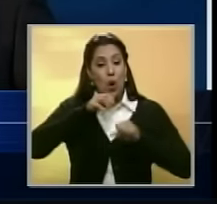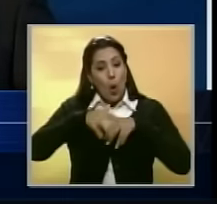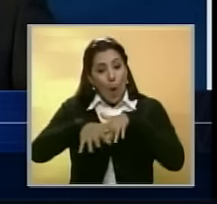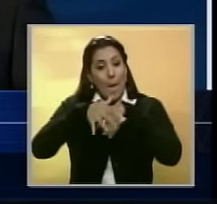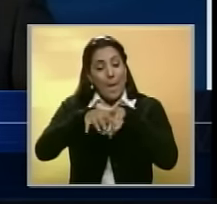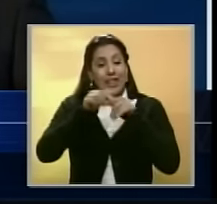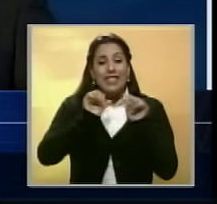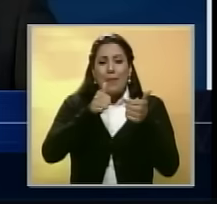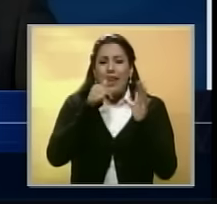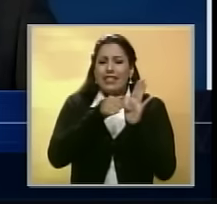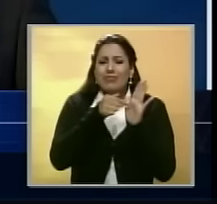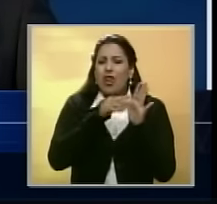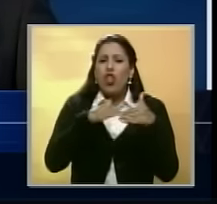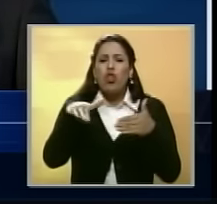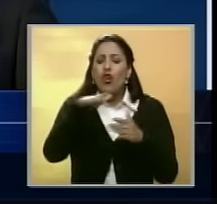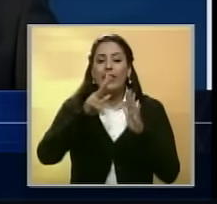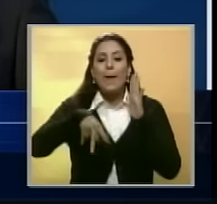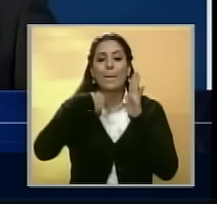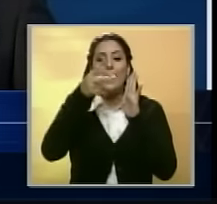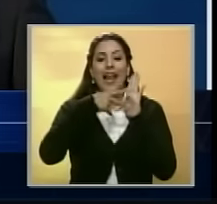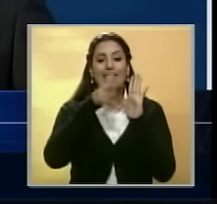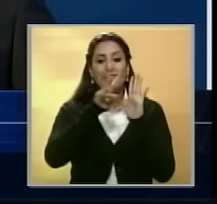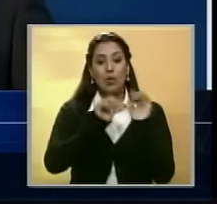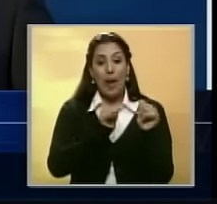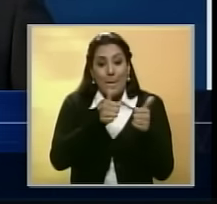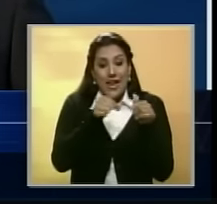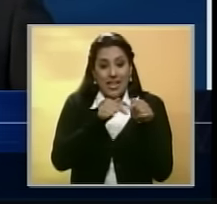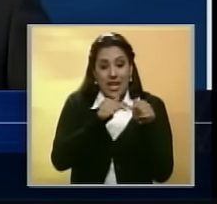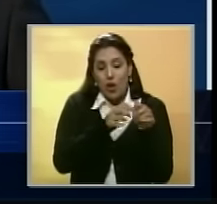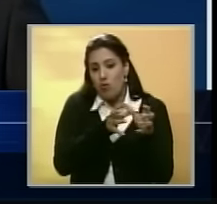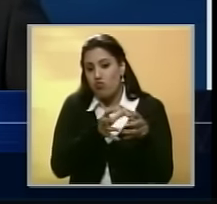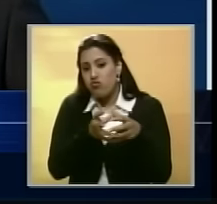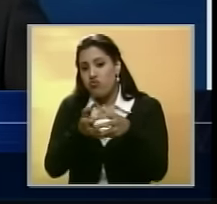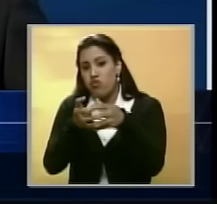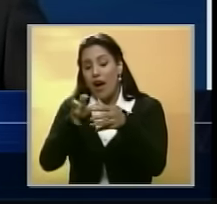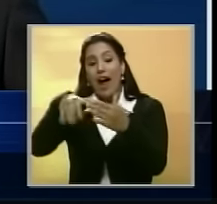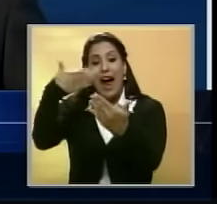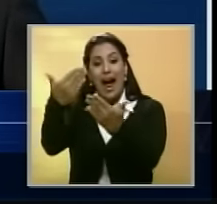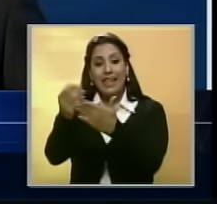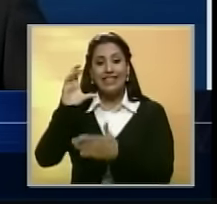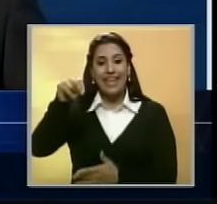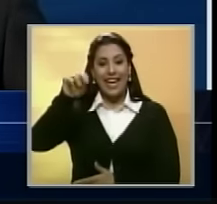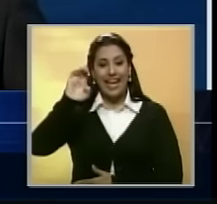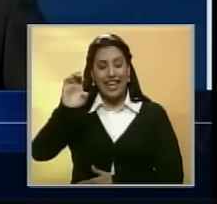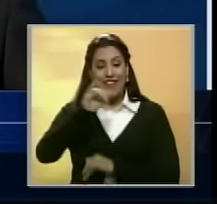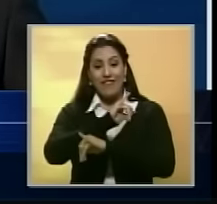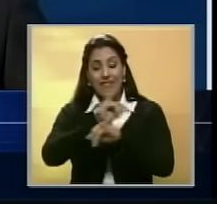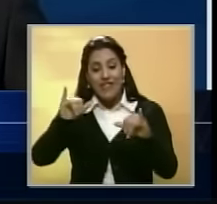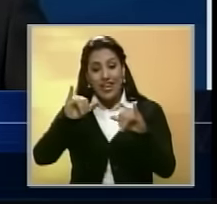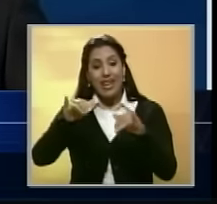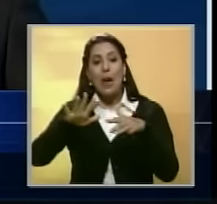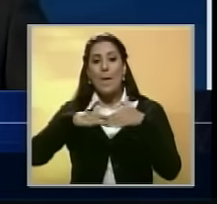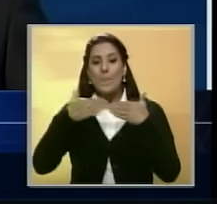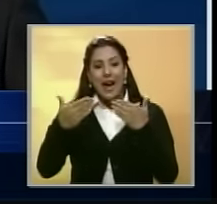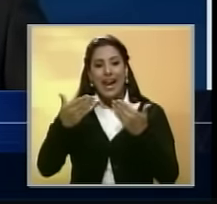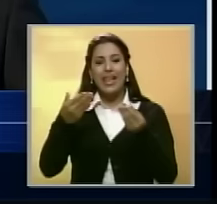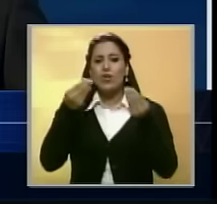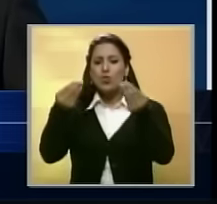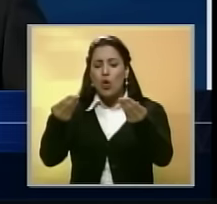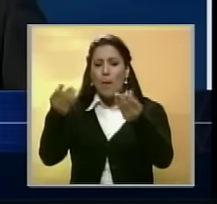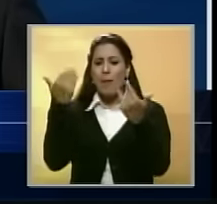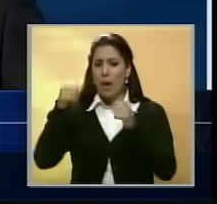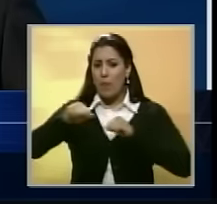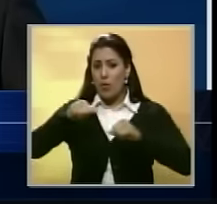movilización partirá desde Plaza Venezuela para exigir al CNE la validación de las firmas consignadas para activar